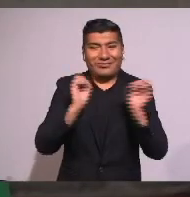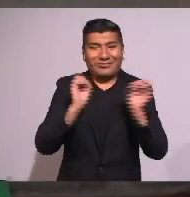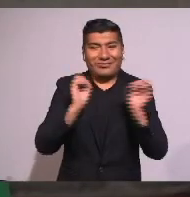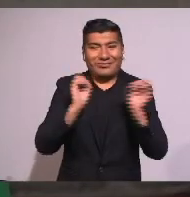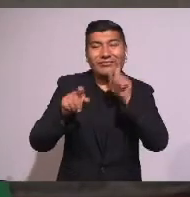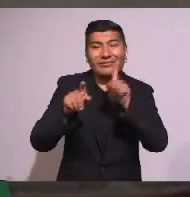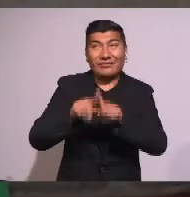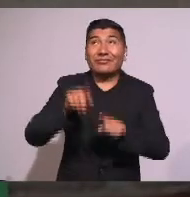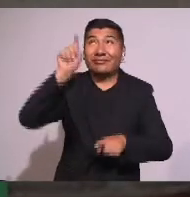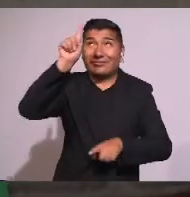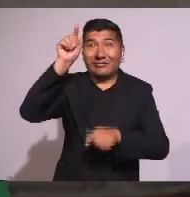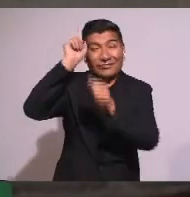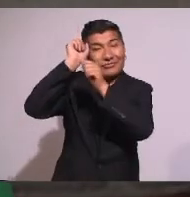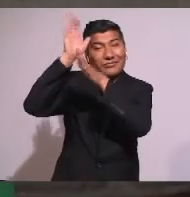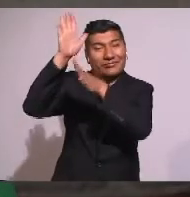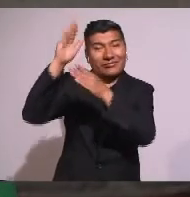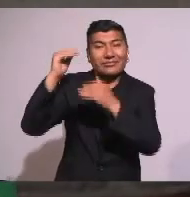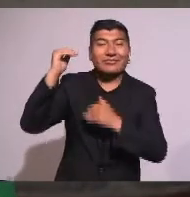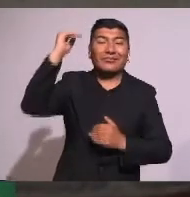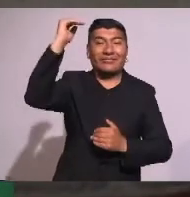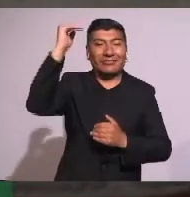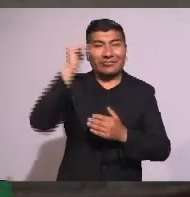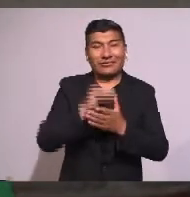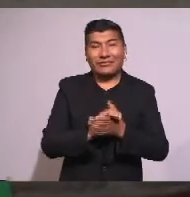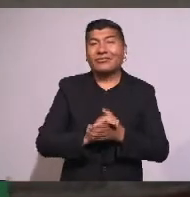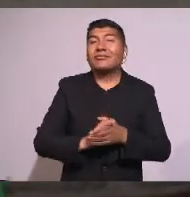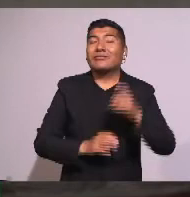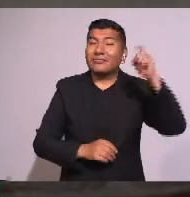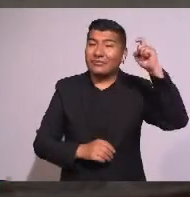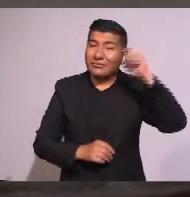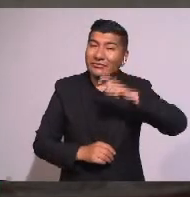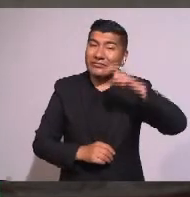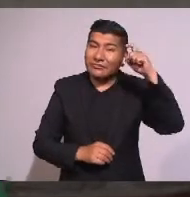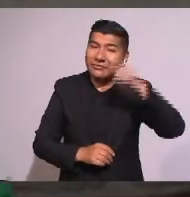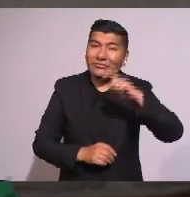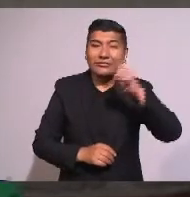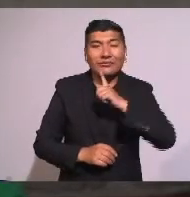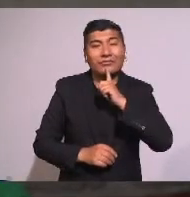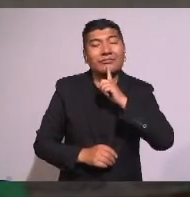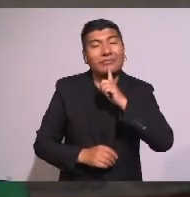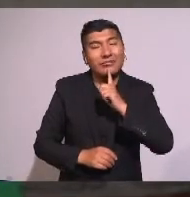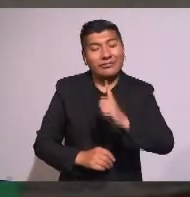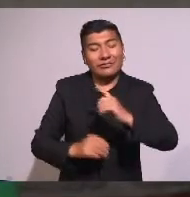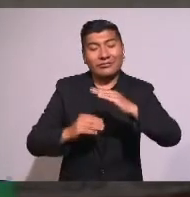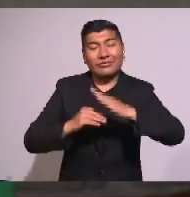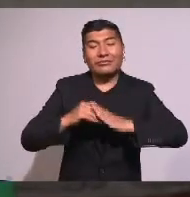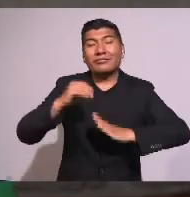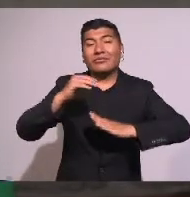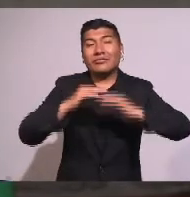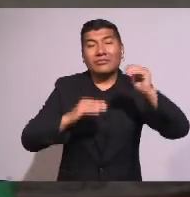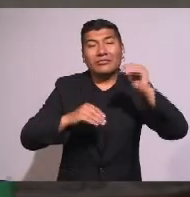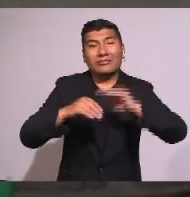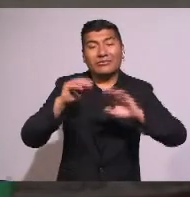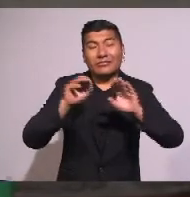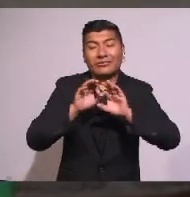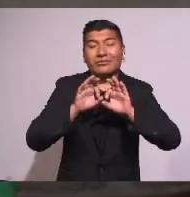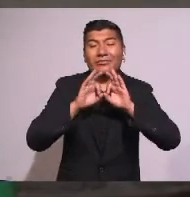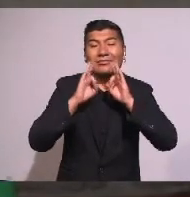Dios, que es el bien mayor. Necesitamos ser los artesanos de la